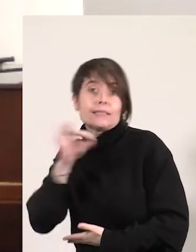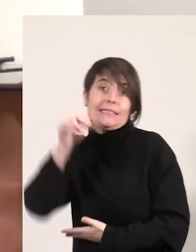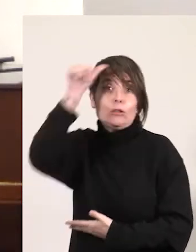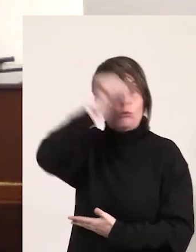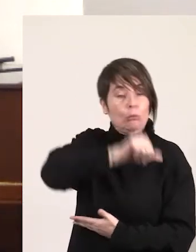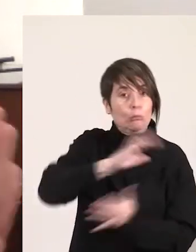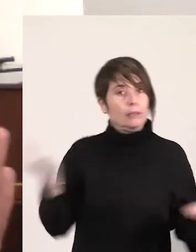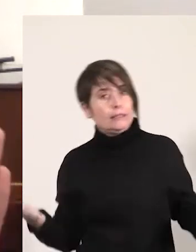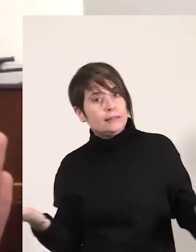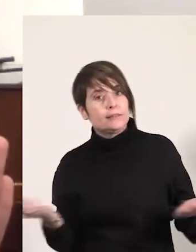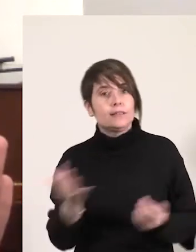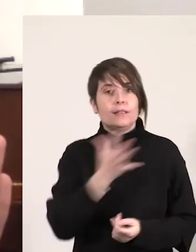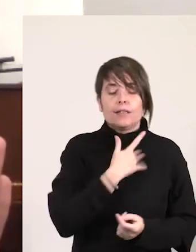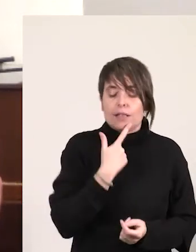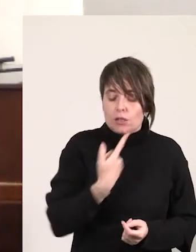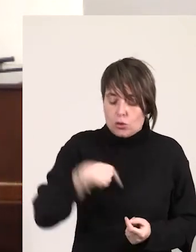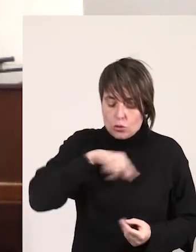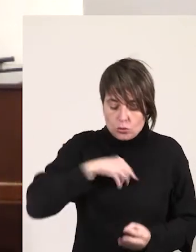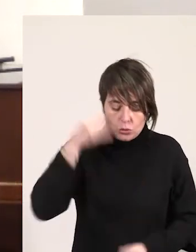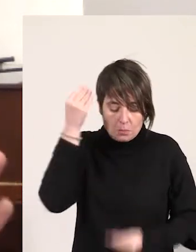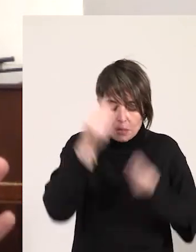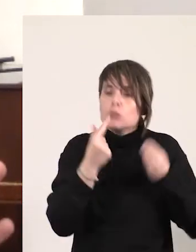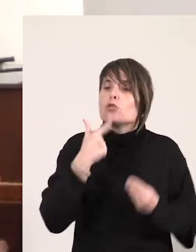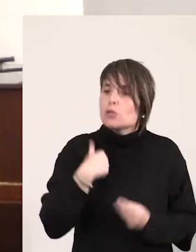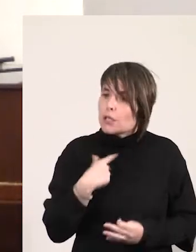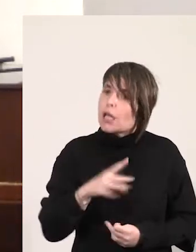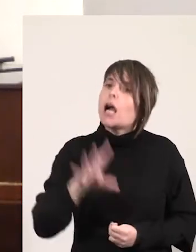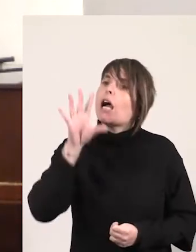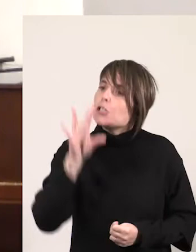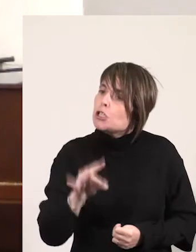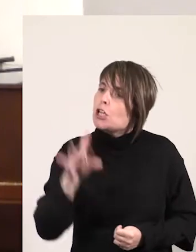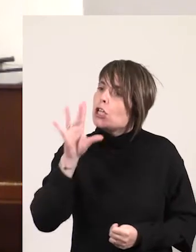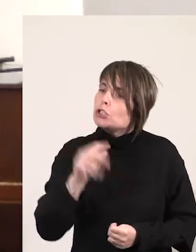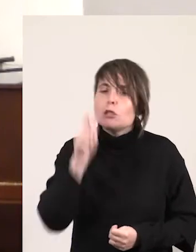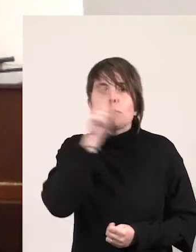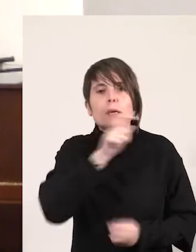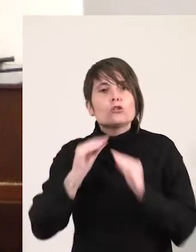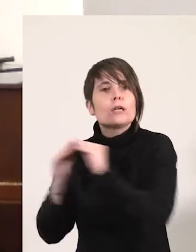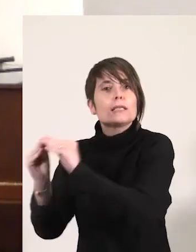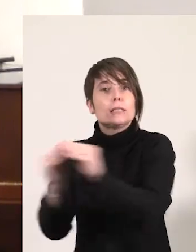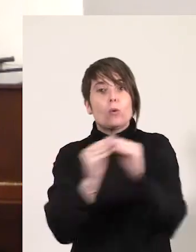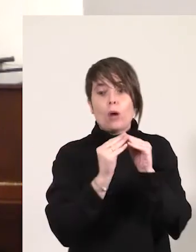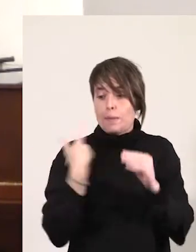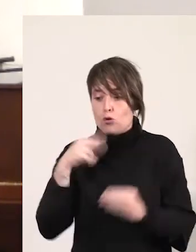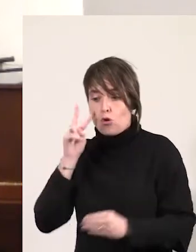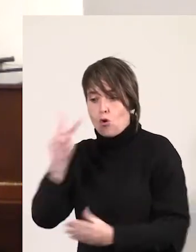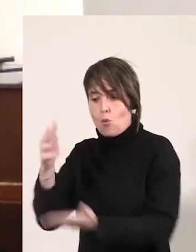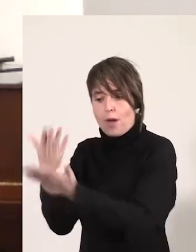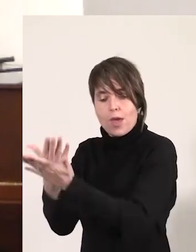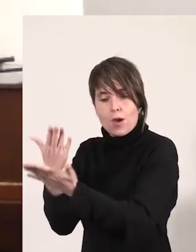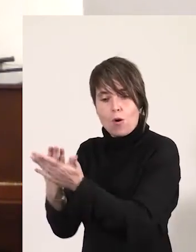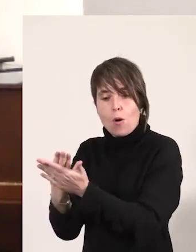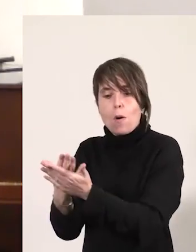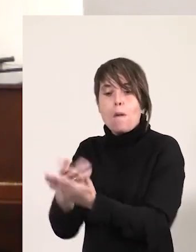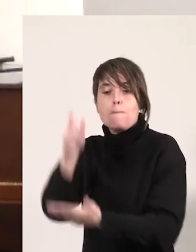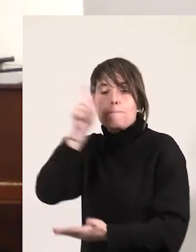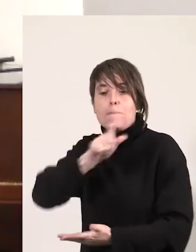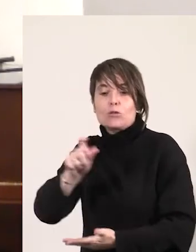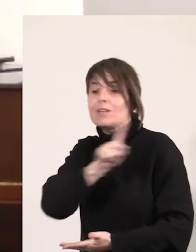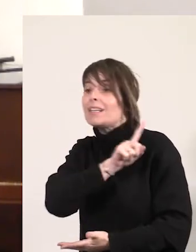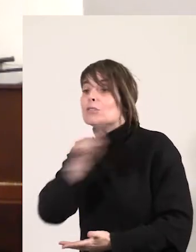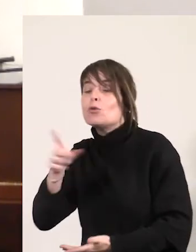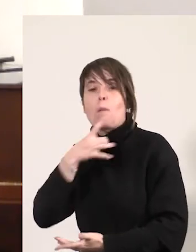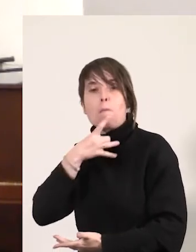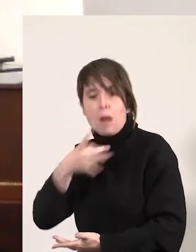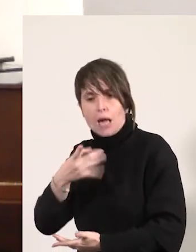mundo es blanco y casi todo el mundo son hombres. Entonces, por mucho que pensemos que nos digan, sí, todos somos iguales, si tú no ves